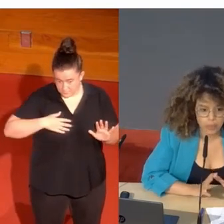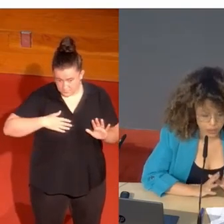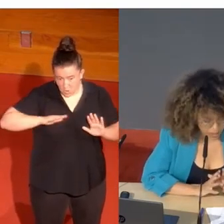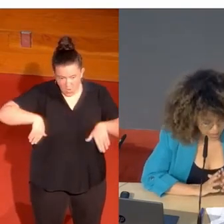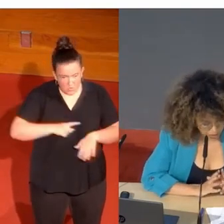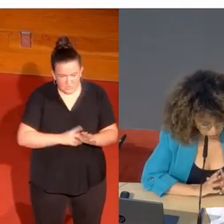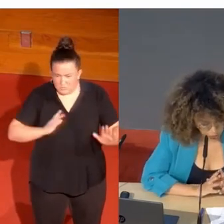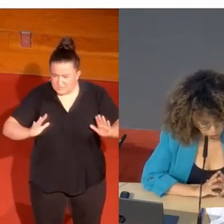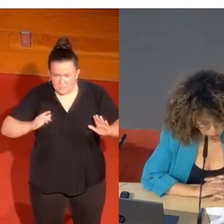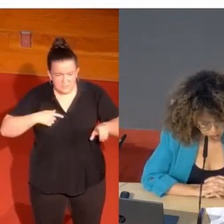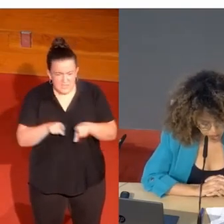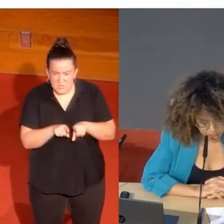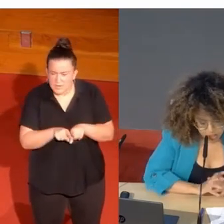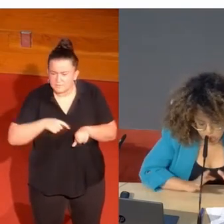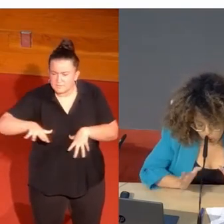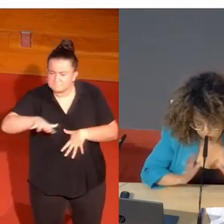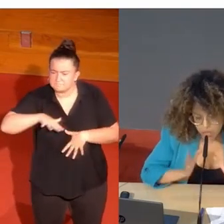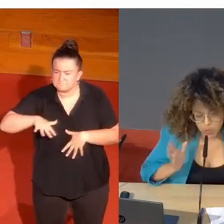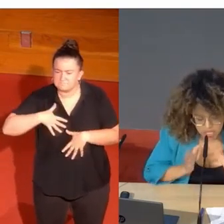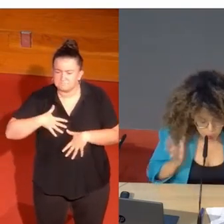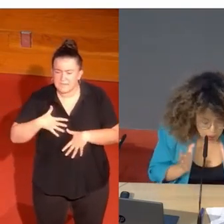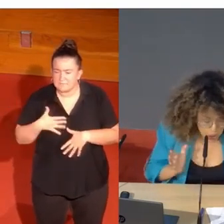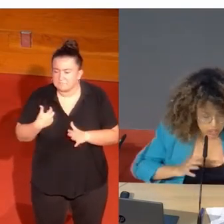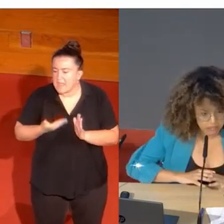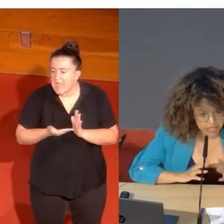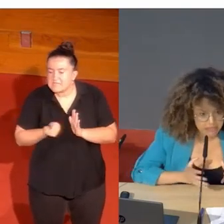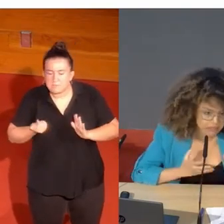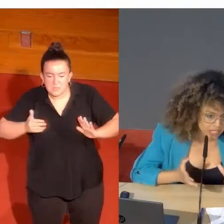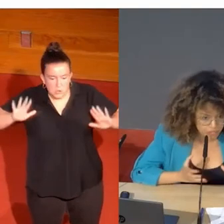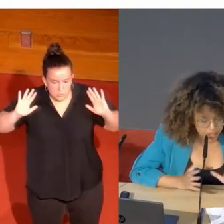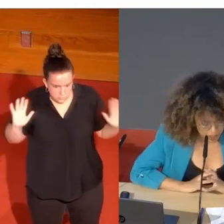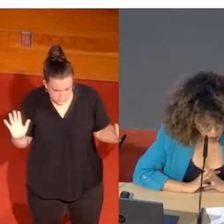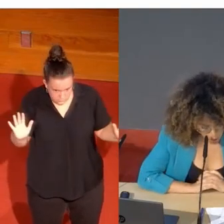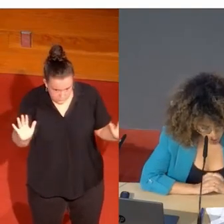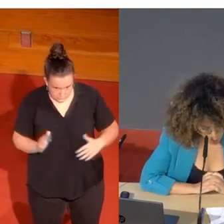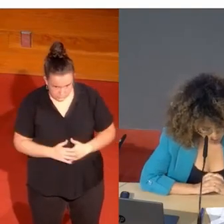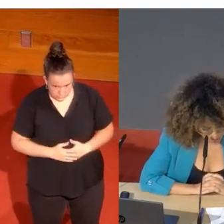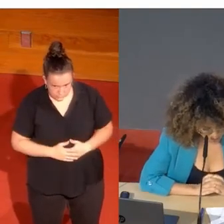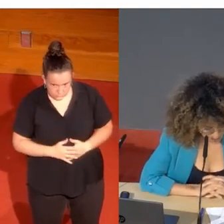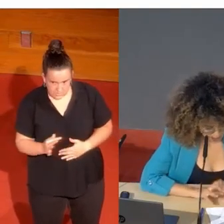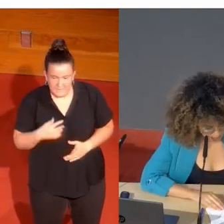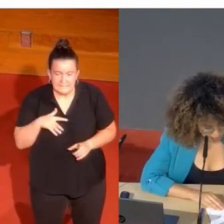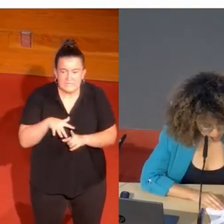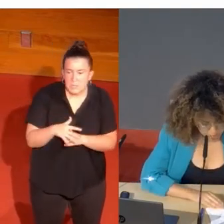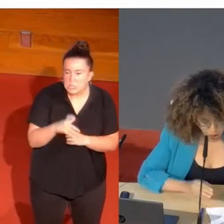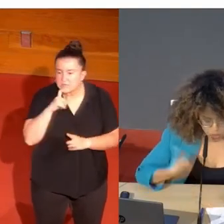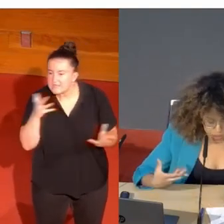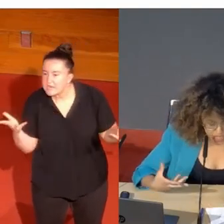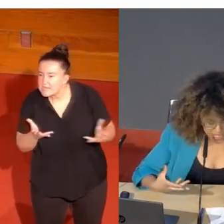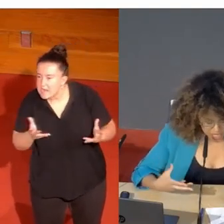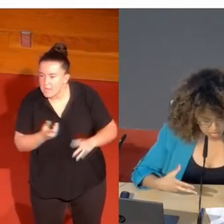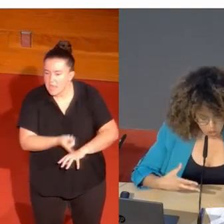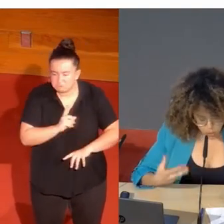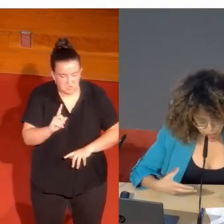como una excepción en la región no y no se encuentra en una situación es difícil o muy grave